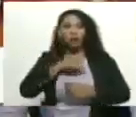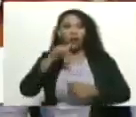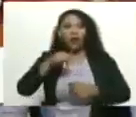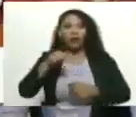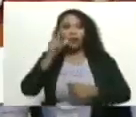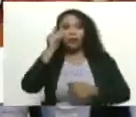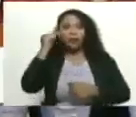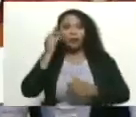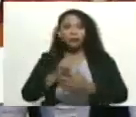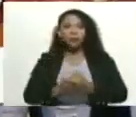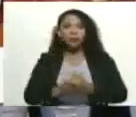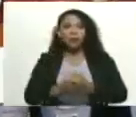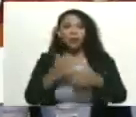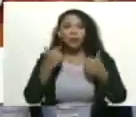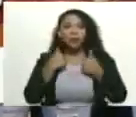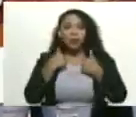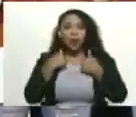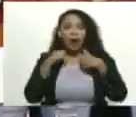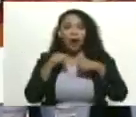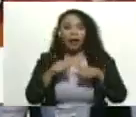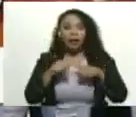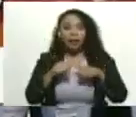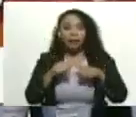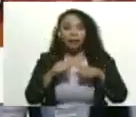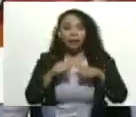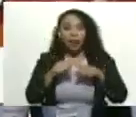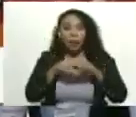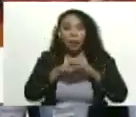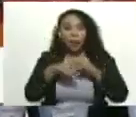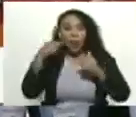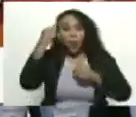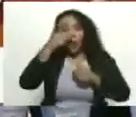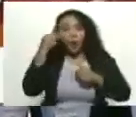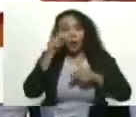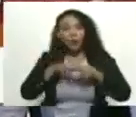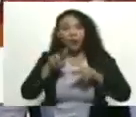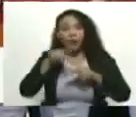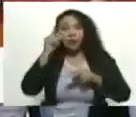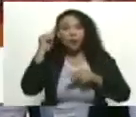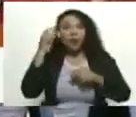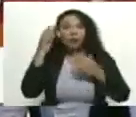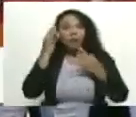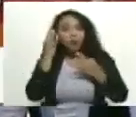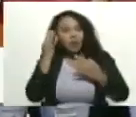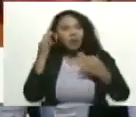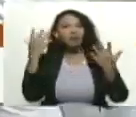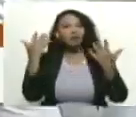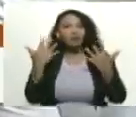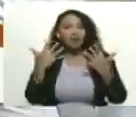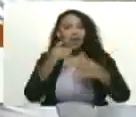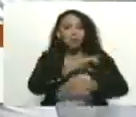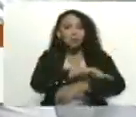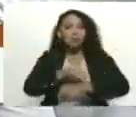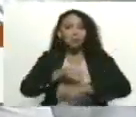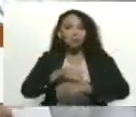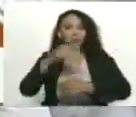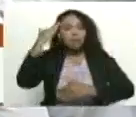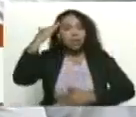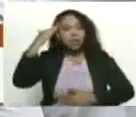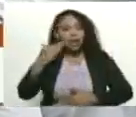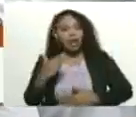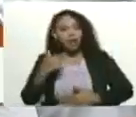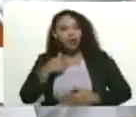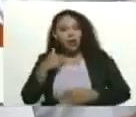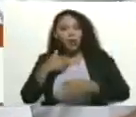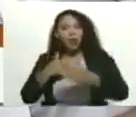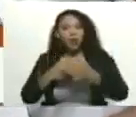él decía, yo estaré en los ojos de los niños, en las manos de las mujeres, en los brazos de los soldados, y andaré en la calle